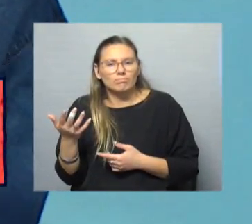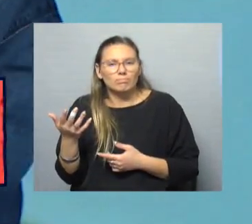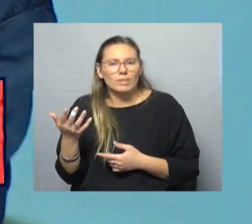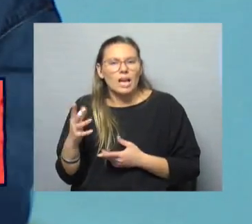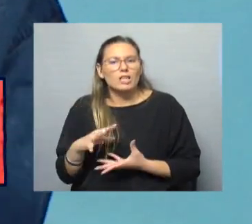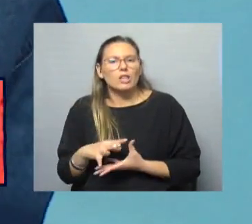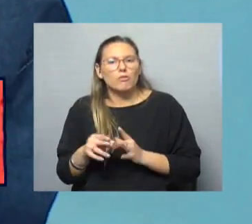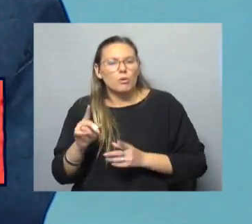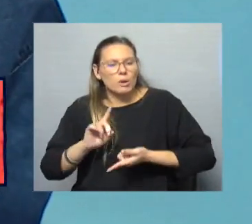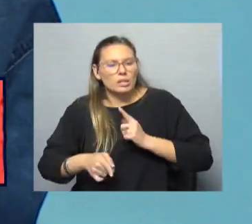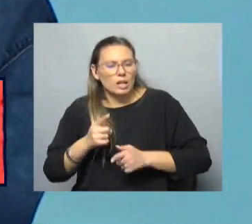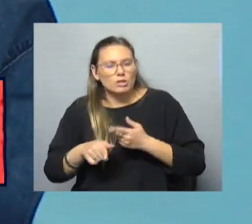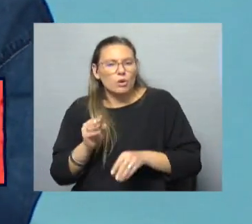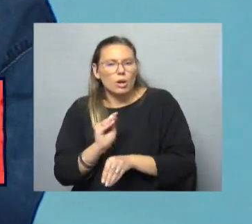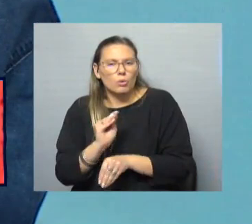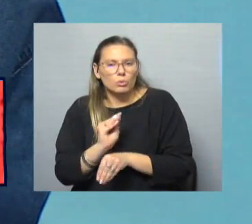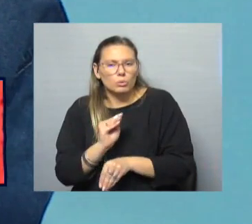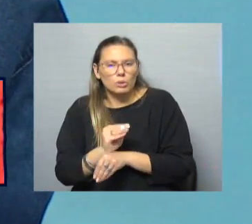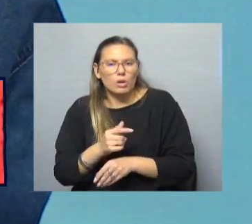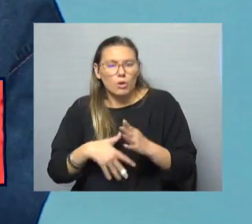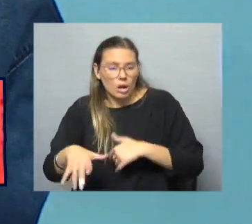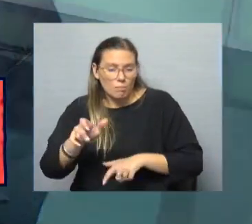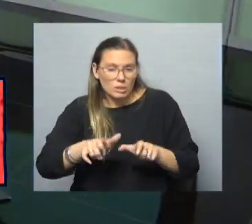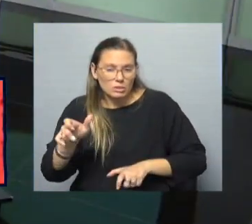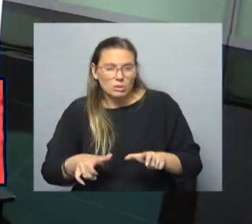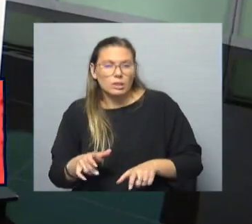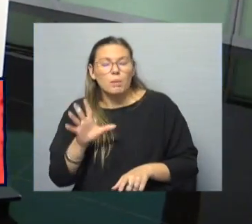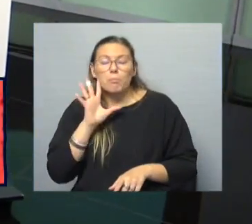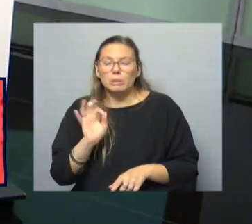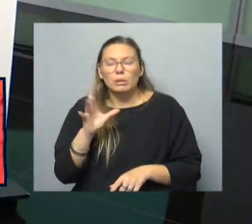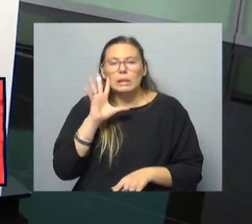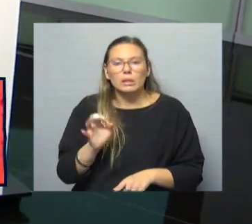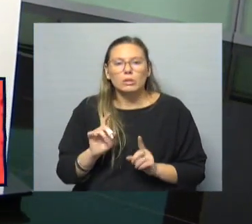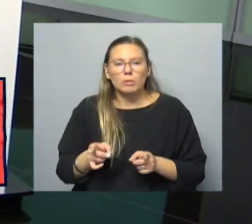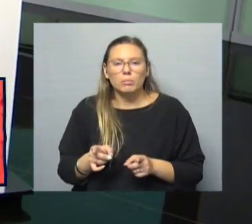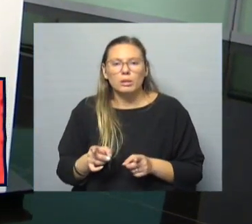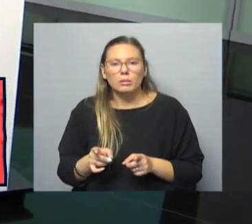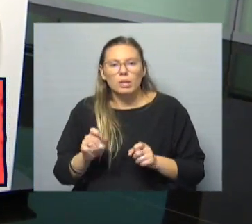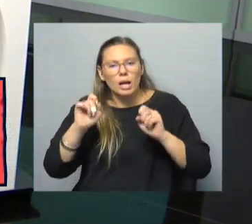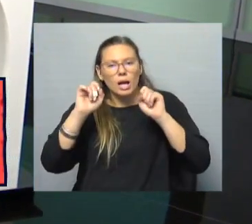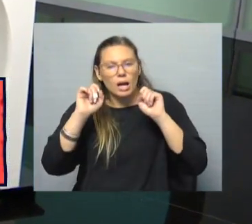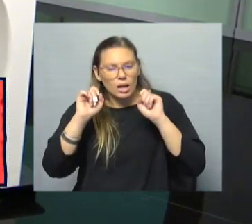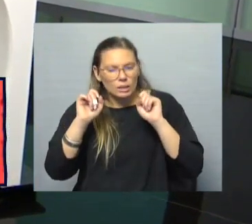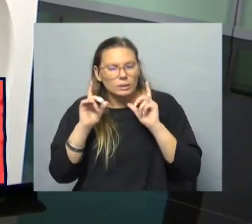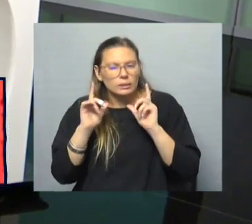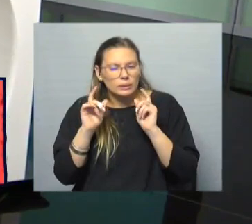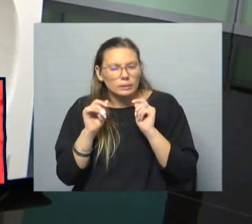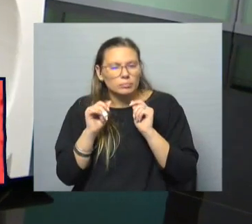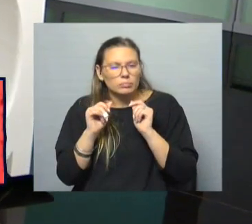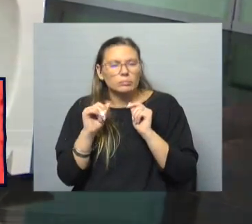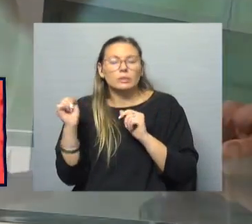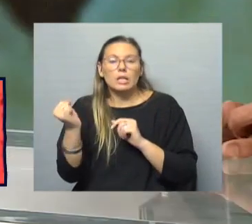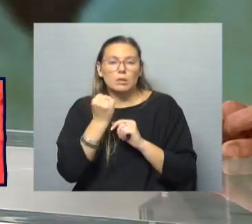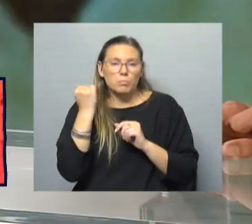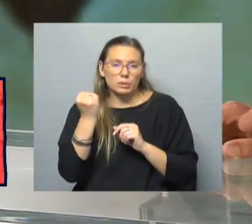de forma de vincularse con la cultura y con lo popular, digamos. Y una cosa que creo, perdón, que también me llamó muchísimo la atención es la importancia,